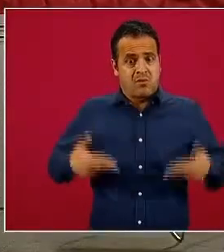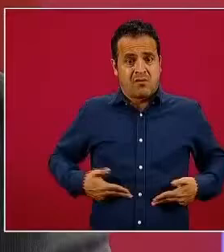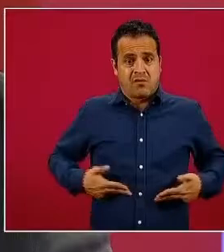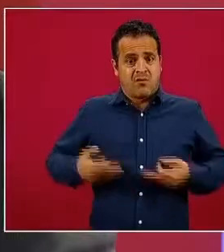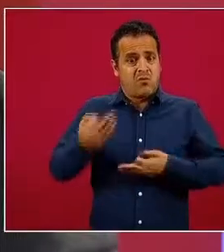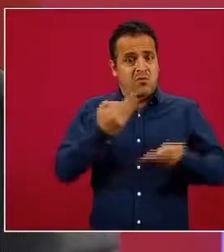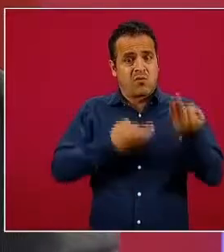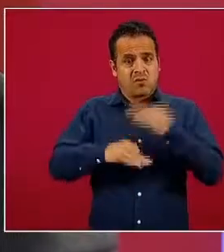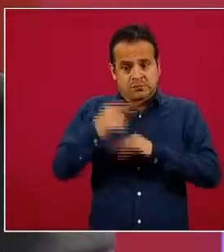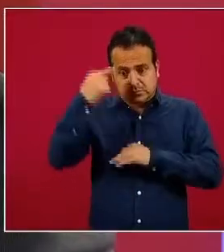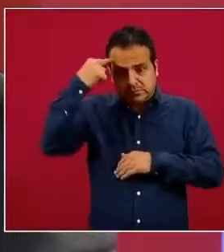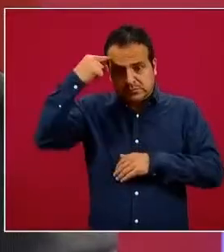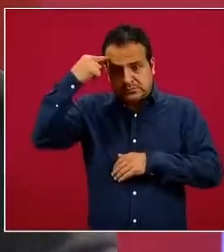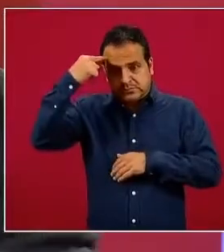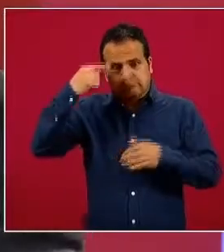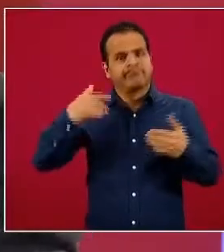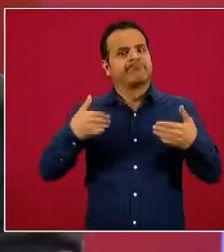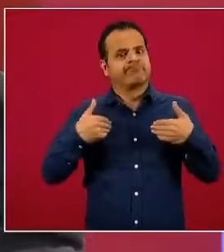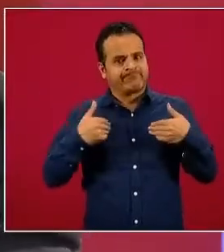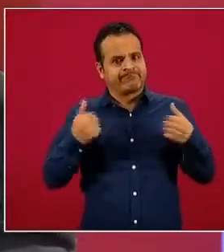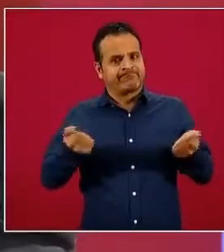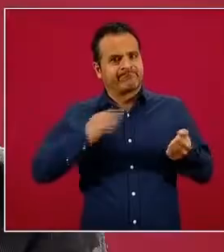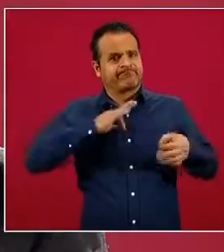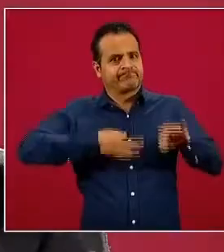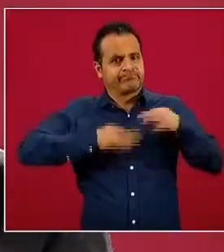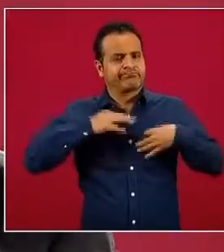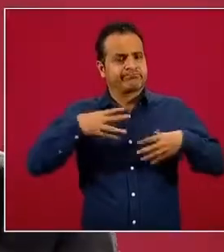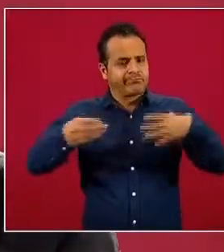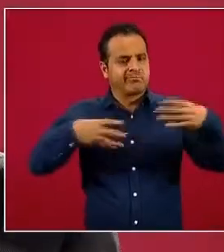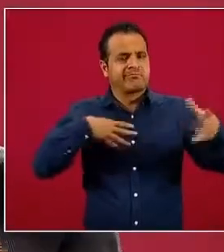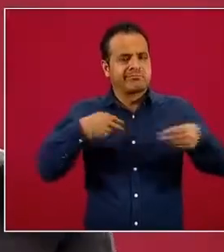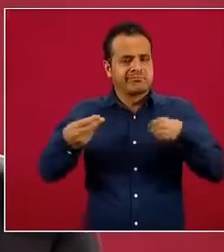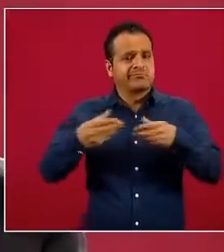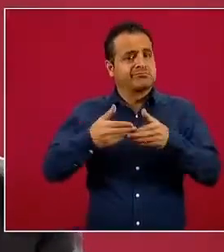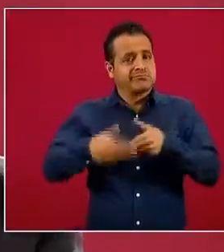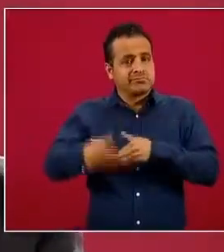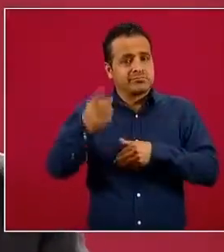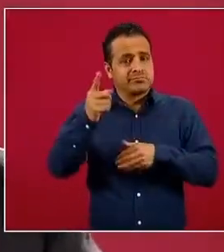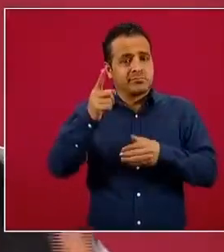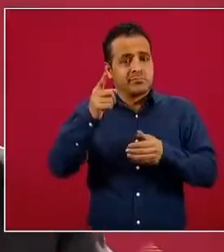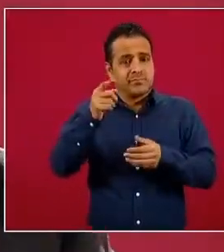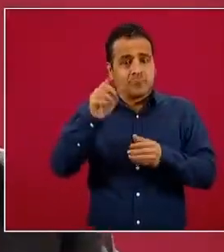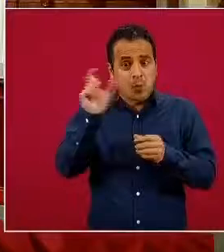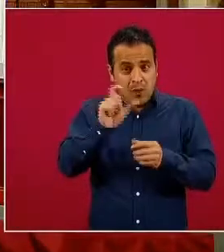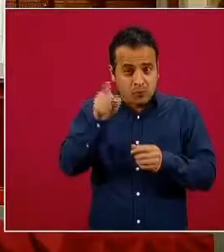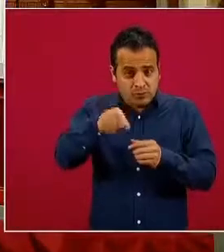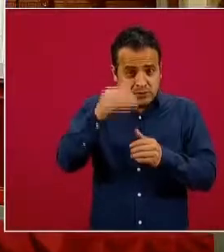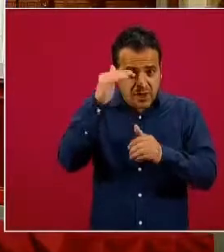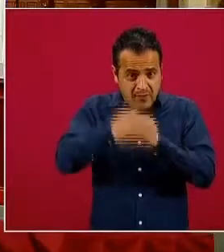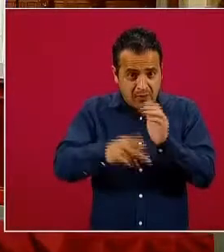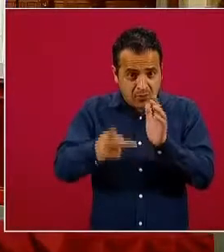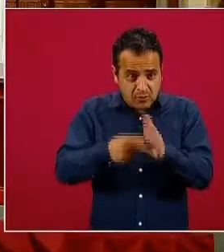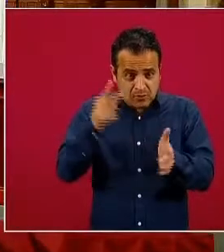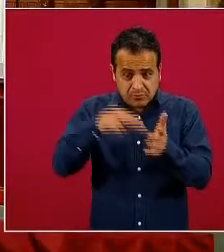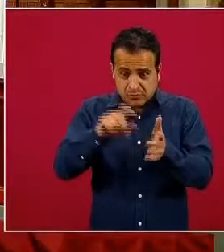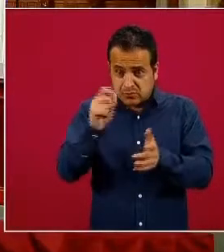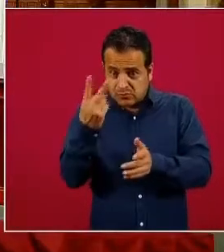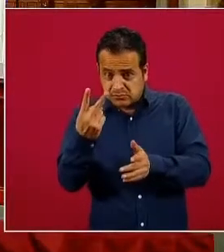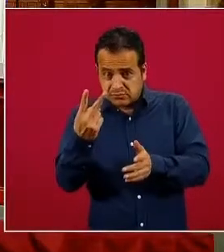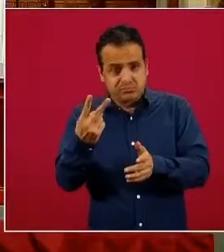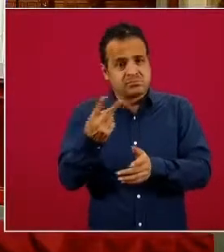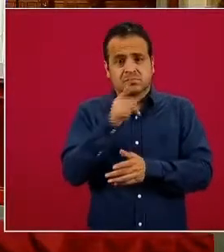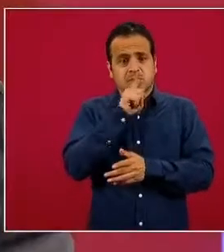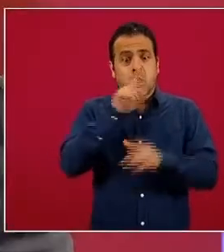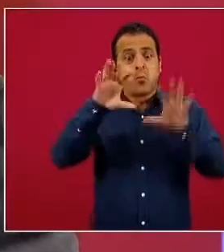Es improbable que la epidemia termine a lo largo de 2021 o 2022 incluso, a nivel